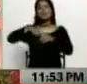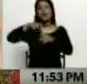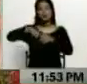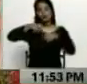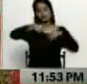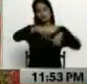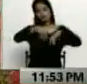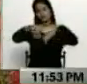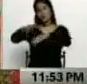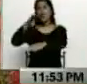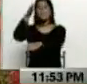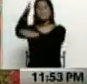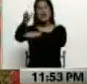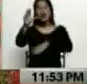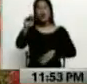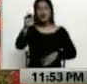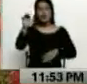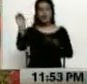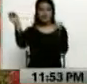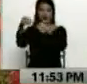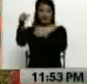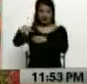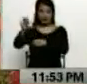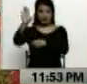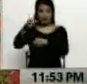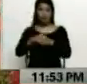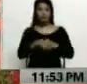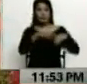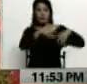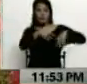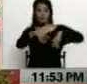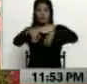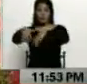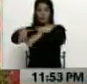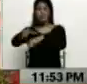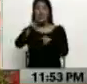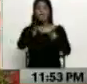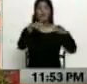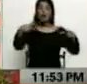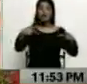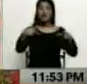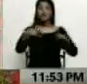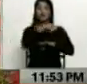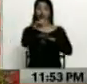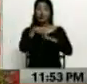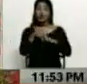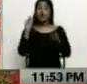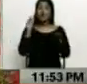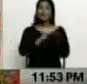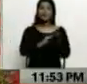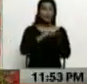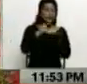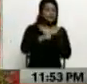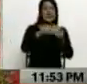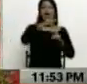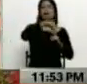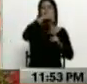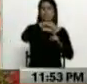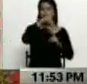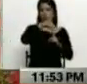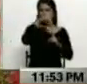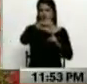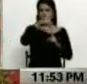fue de la plaza brión de chacaito a la sede de la oea el nazi onal escribió que era